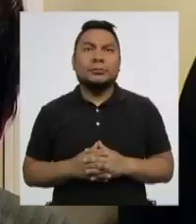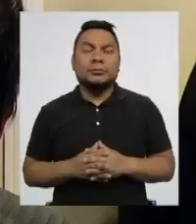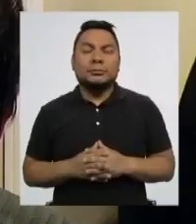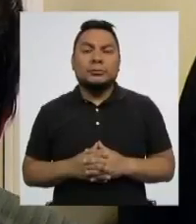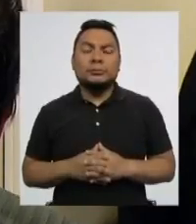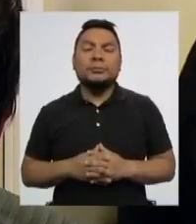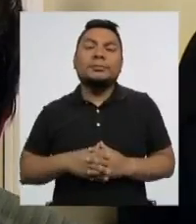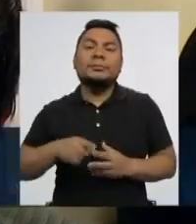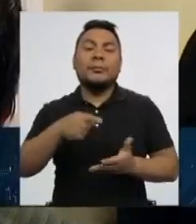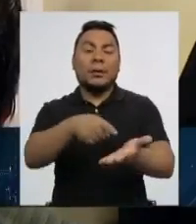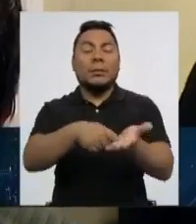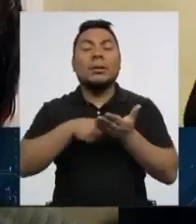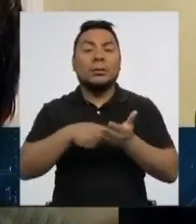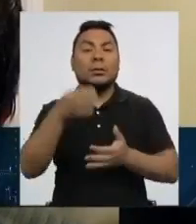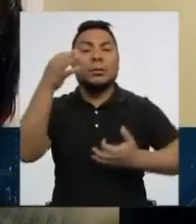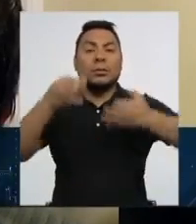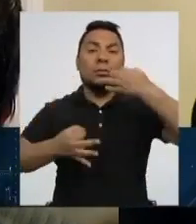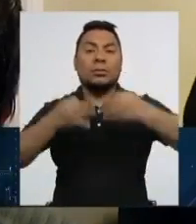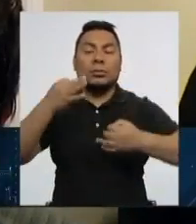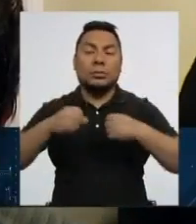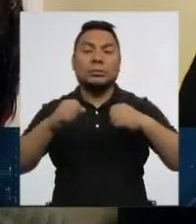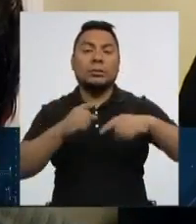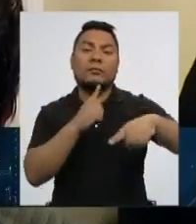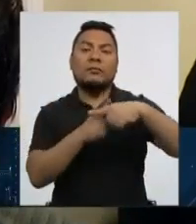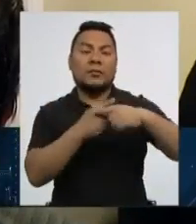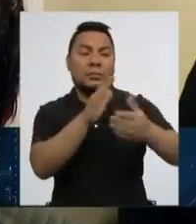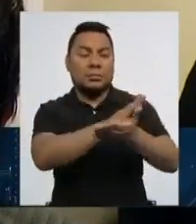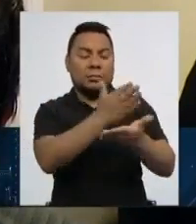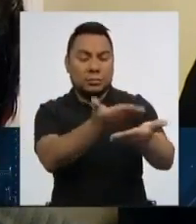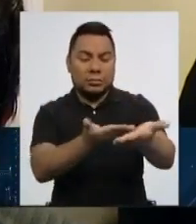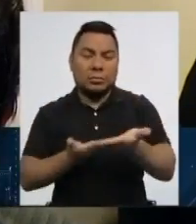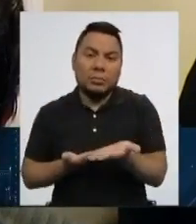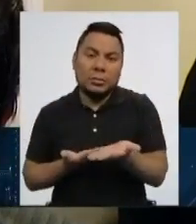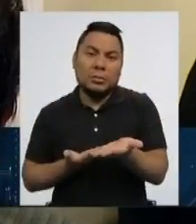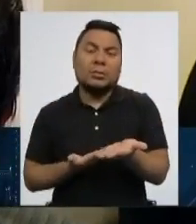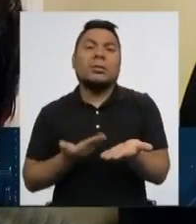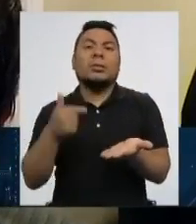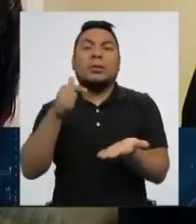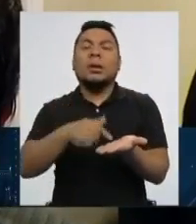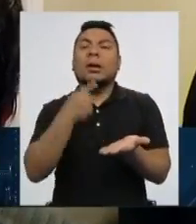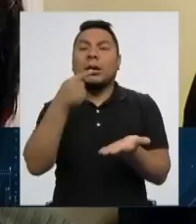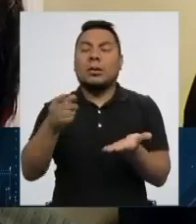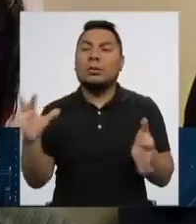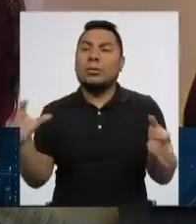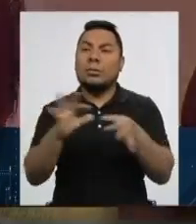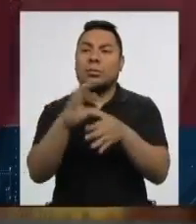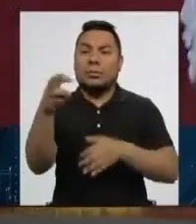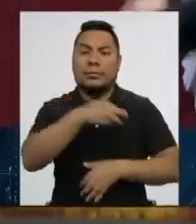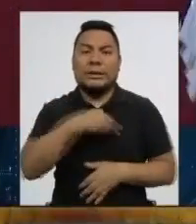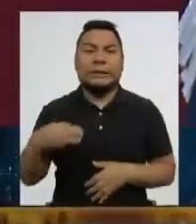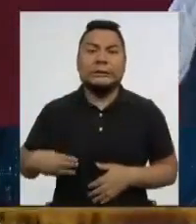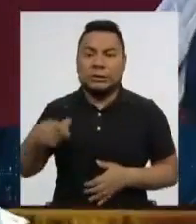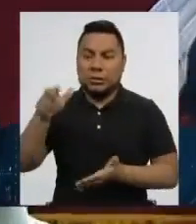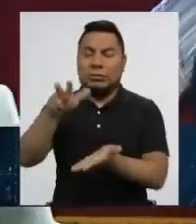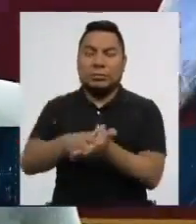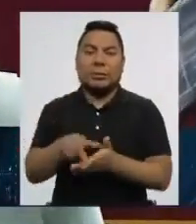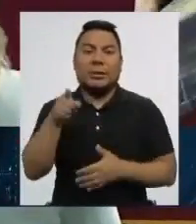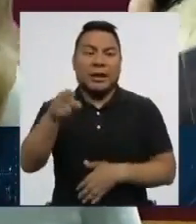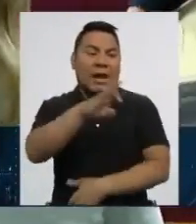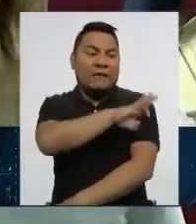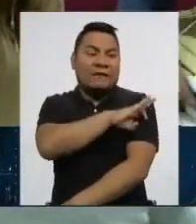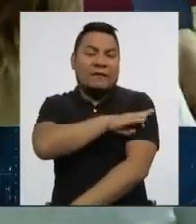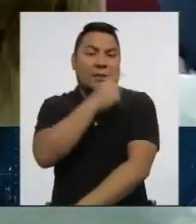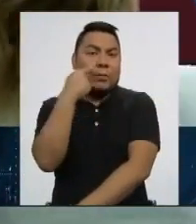judicial era general y así, en consecuencia, obró el Ministerio Público. El fiscal